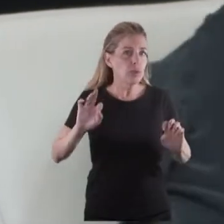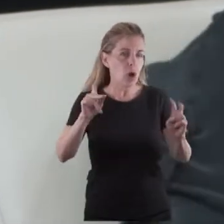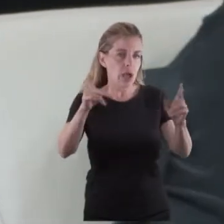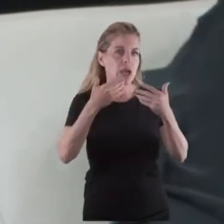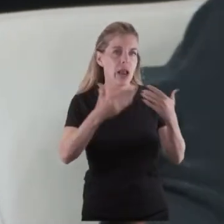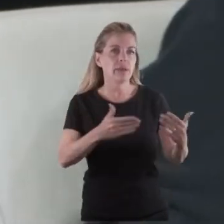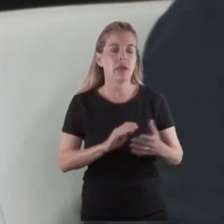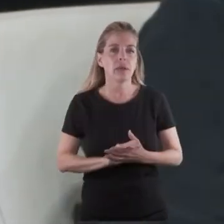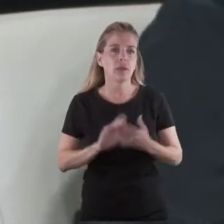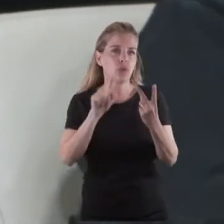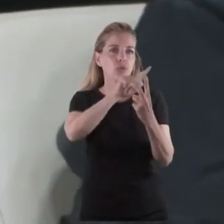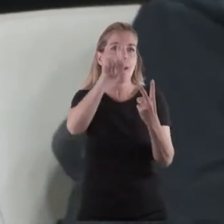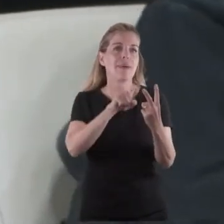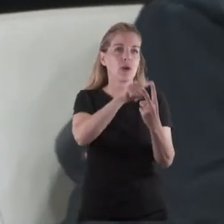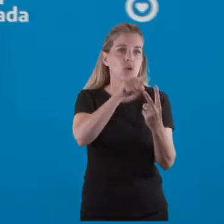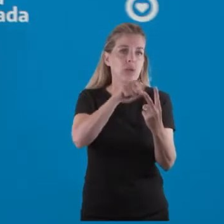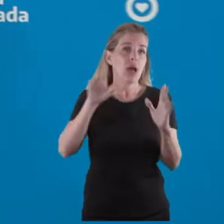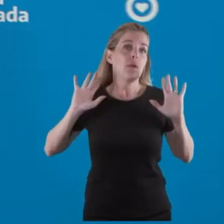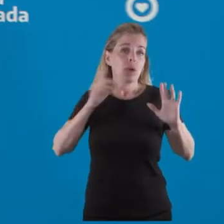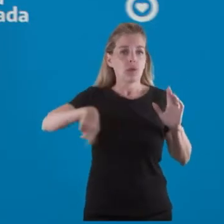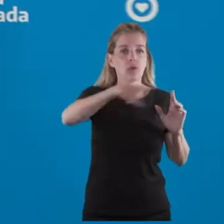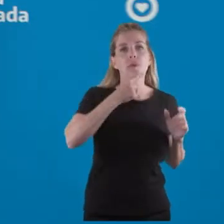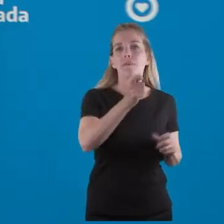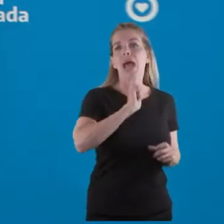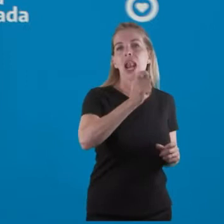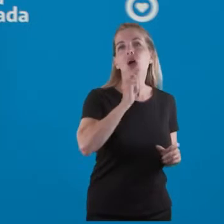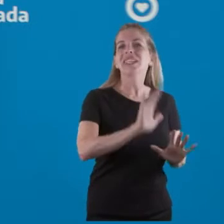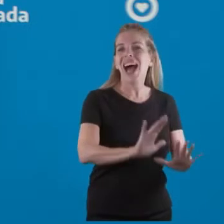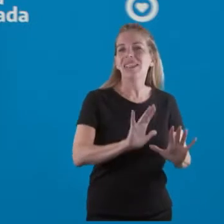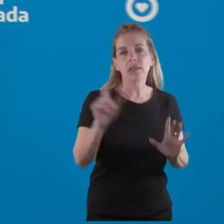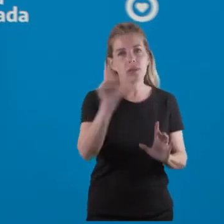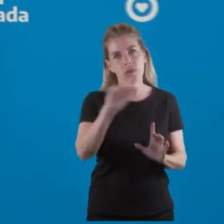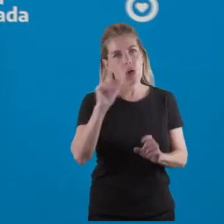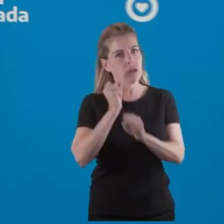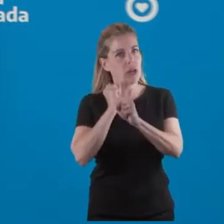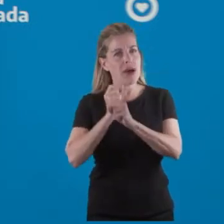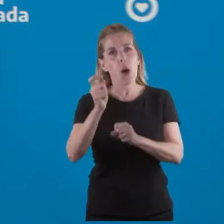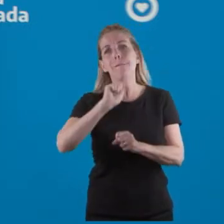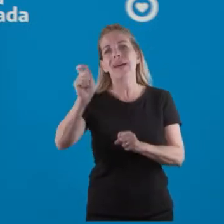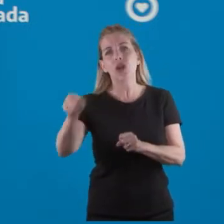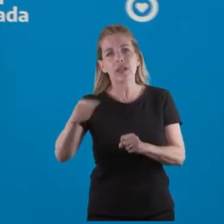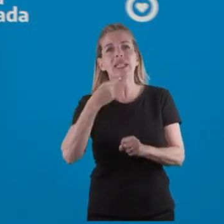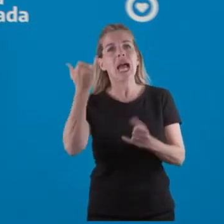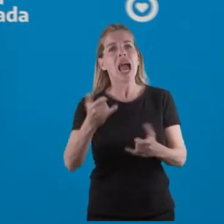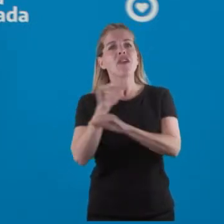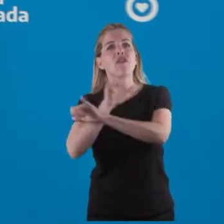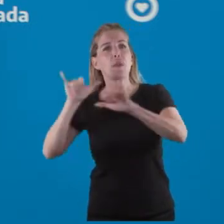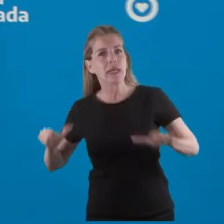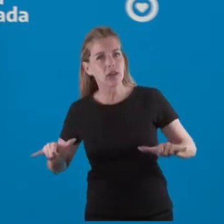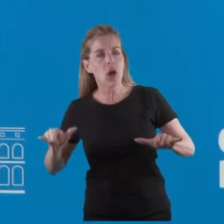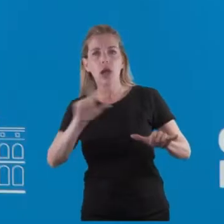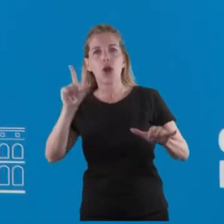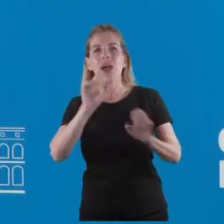parte del ejercicio pero no aparte del ejercicio periodístico es que los off dan información y que hay que chequearlo con otras dos fuerzas independientes